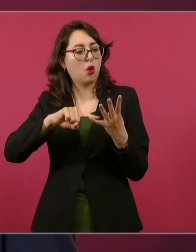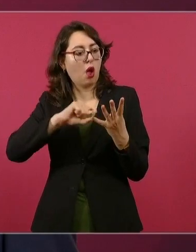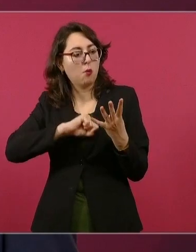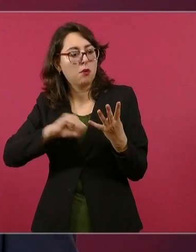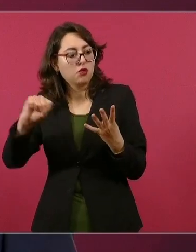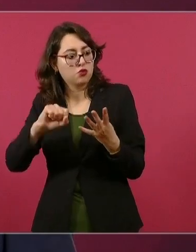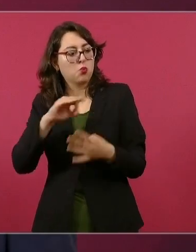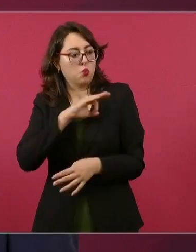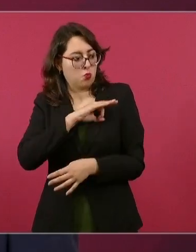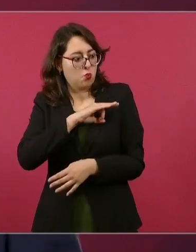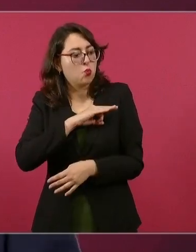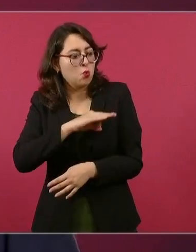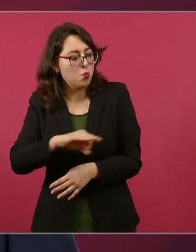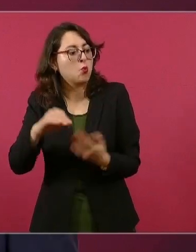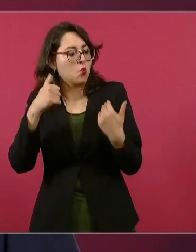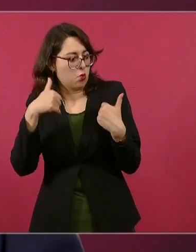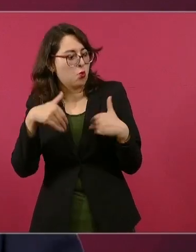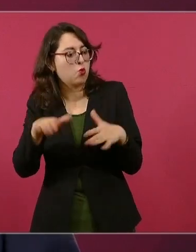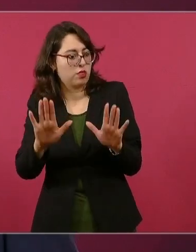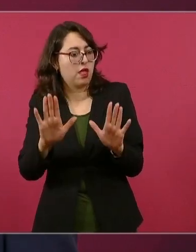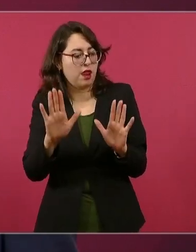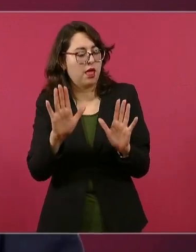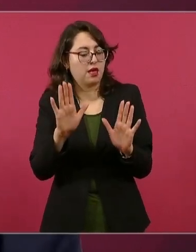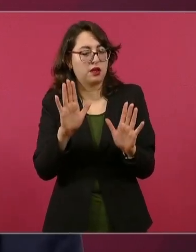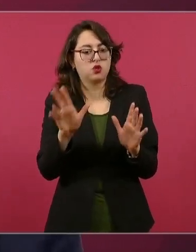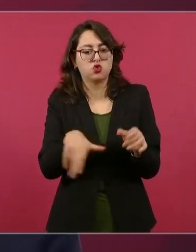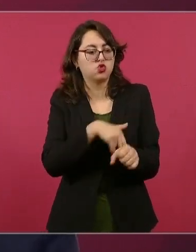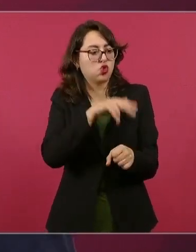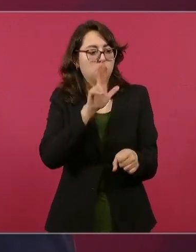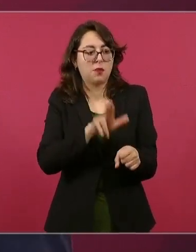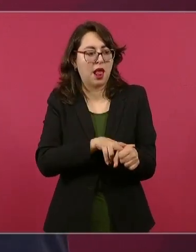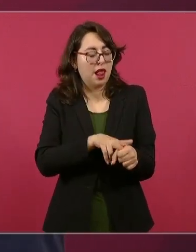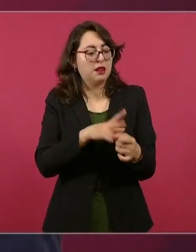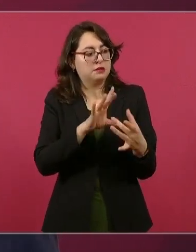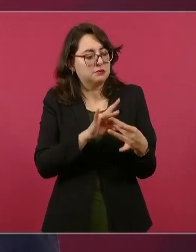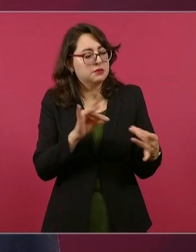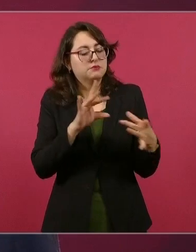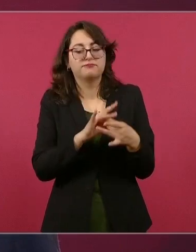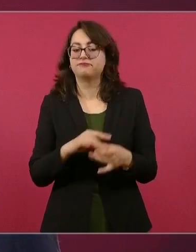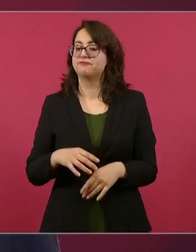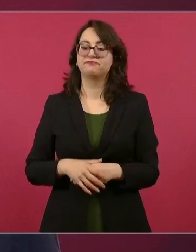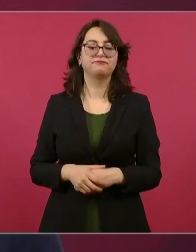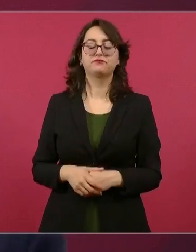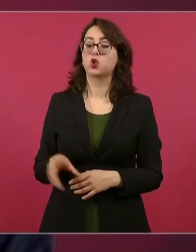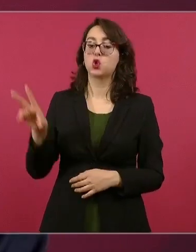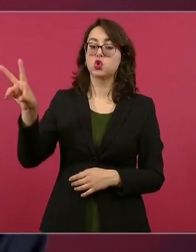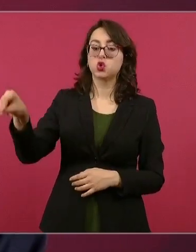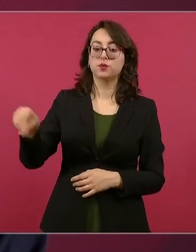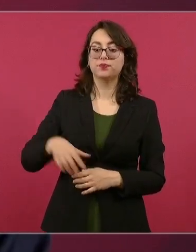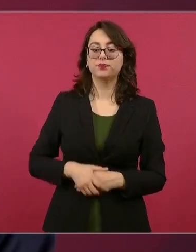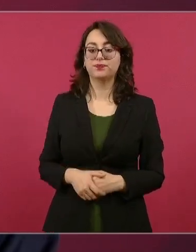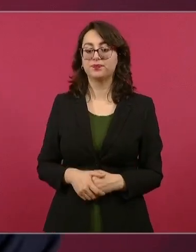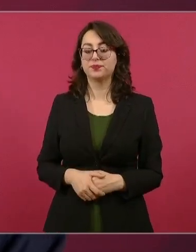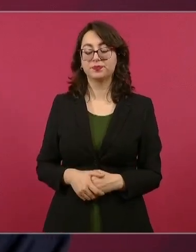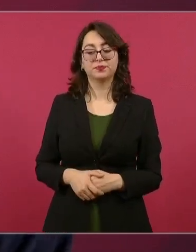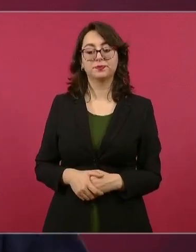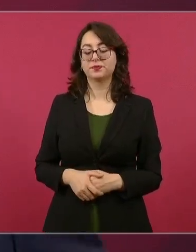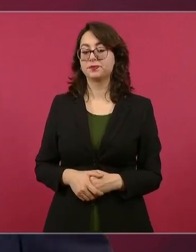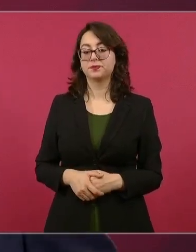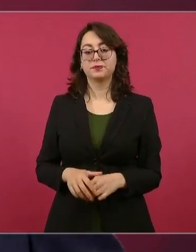conceptos que tienen que ver con impuestos o derechos, y es no. O sea, en lo